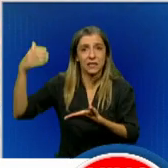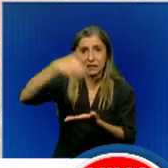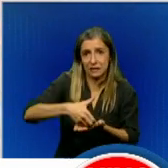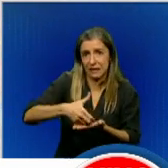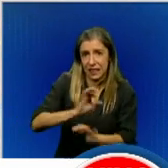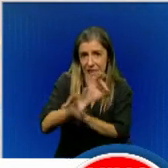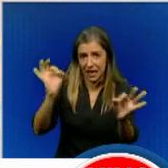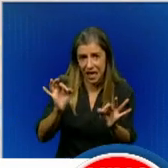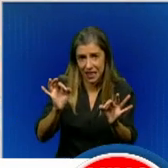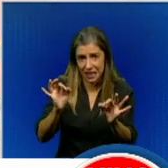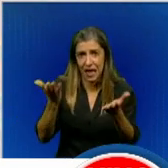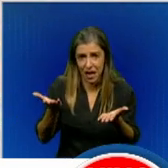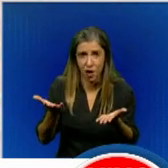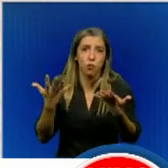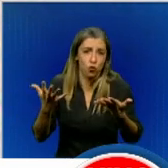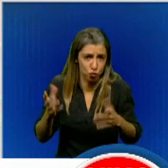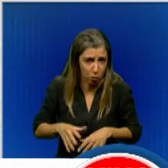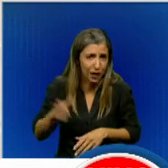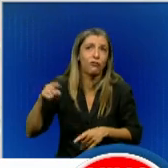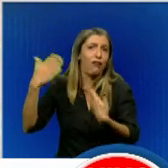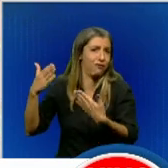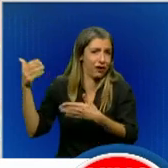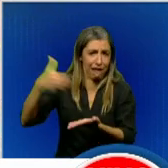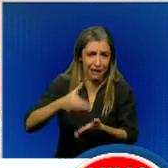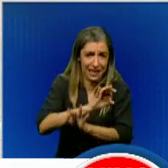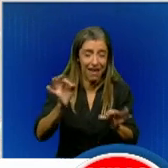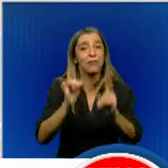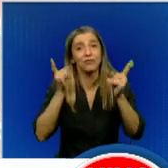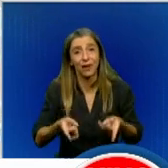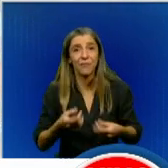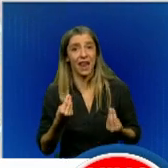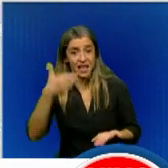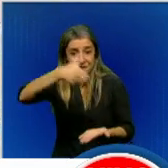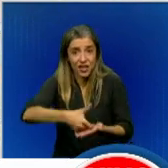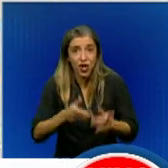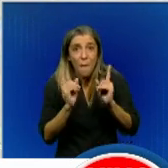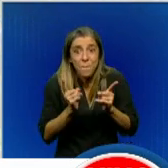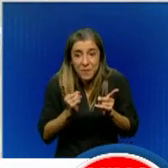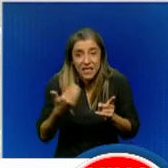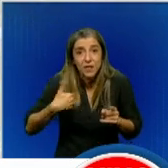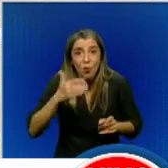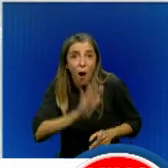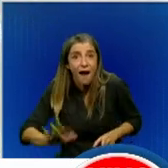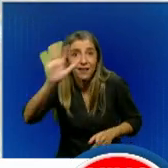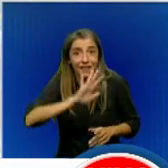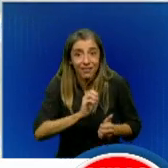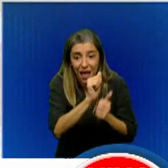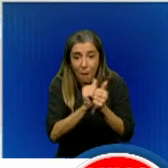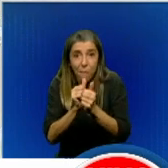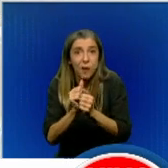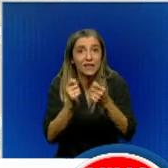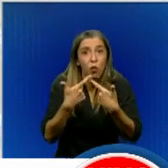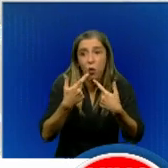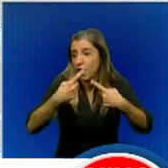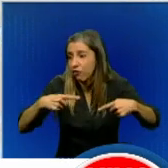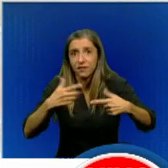supuesto se verá será afectada por esto me refiero fundamentalmente a la inversión de los propios empresarios argentinos a la inversión de los